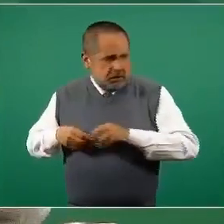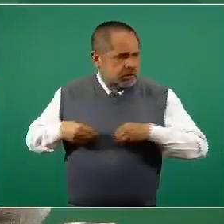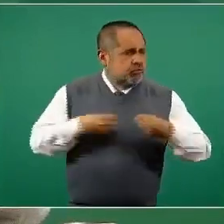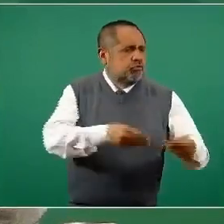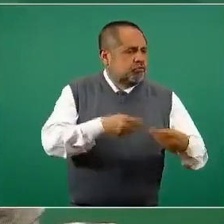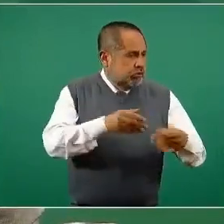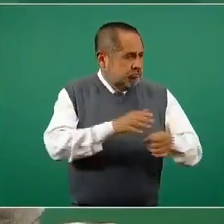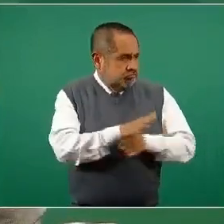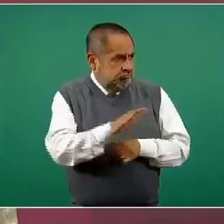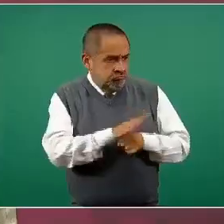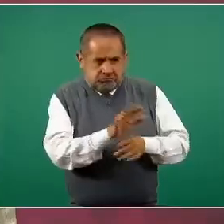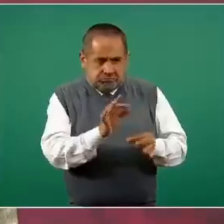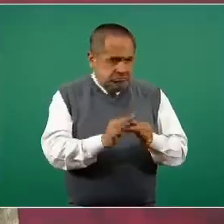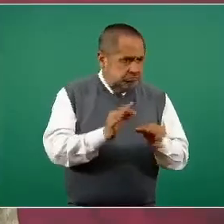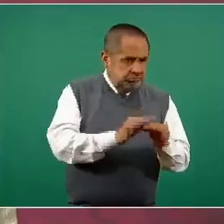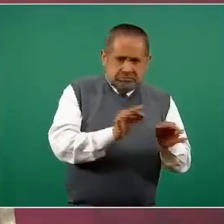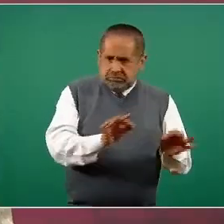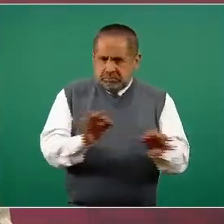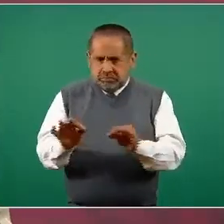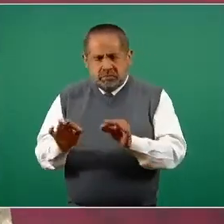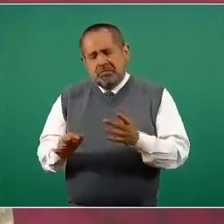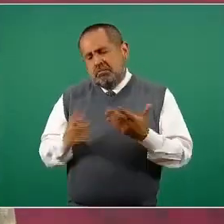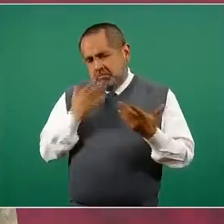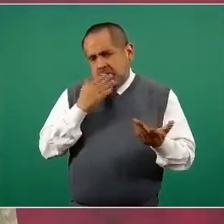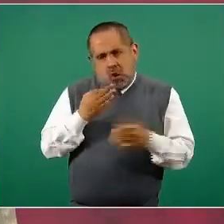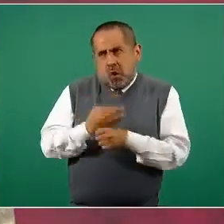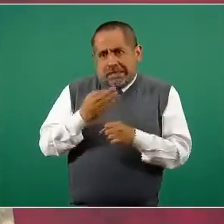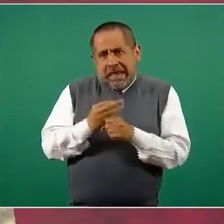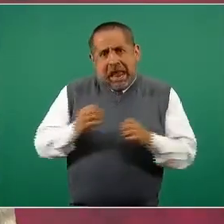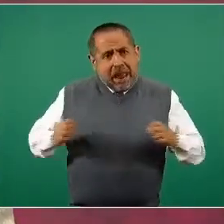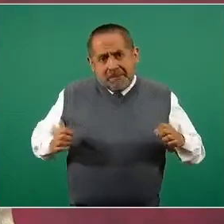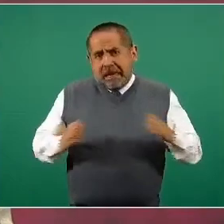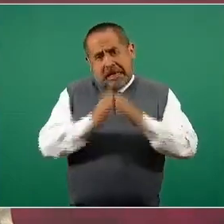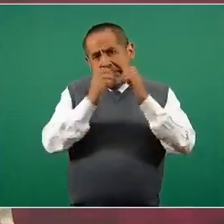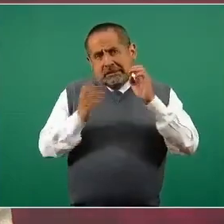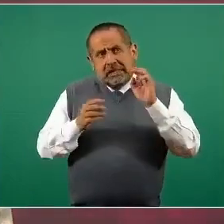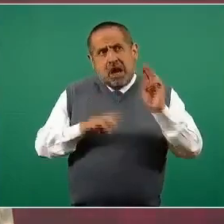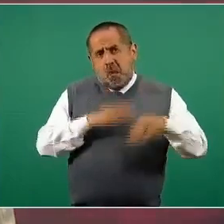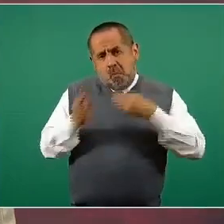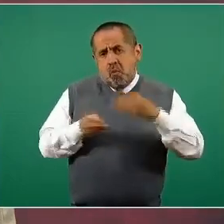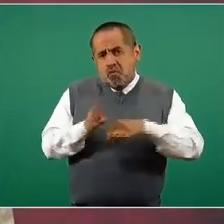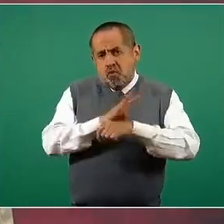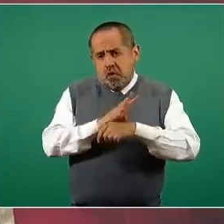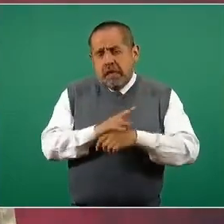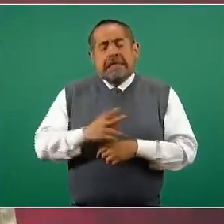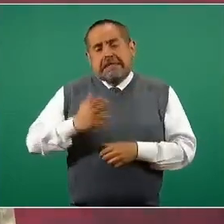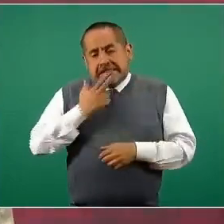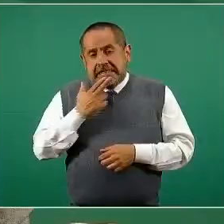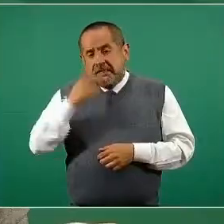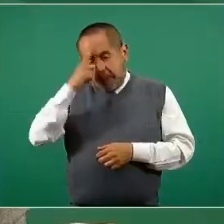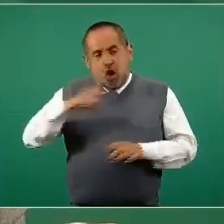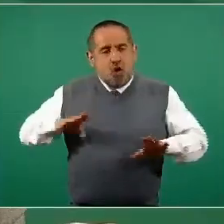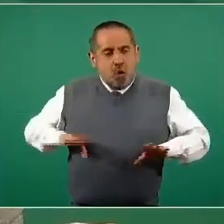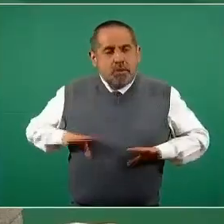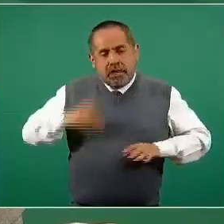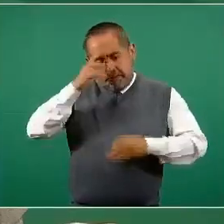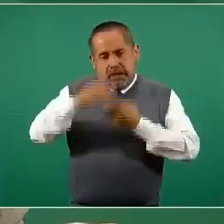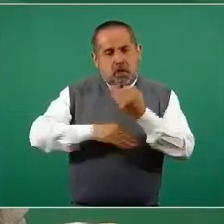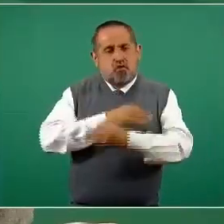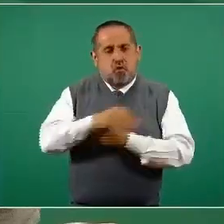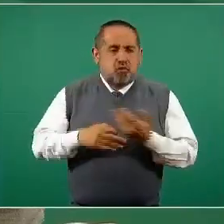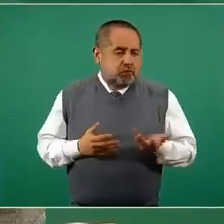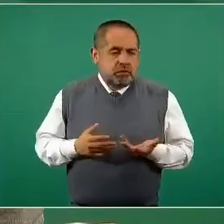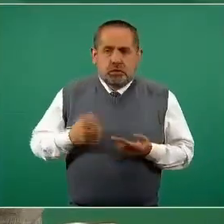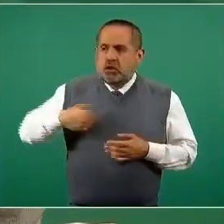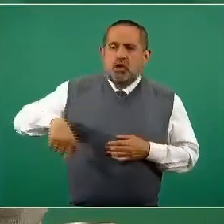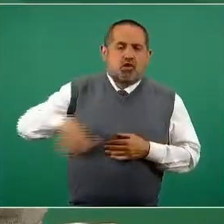su necesidad de salud en una emergencia como esta, esto nos beneficia absolutamente a todas las personas que